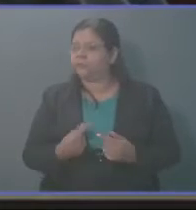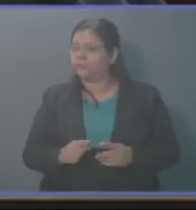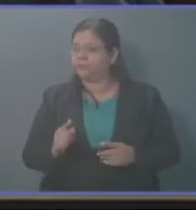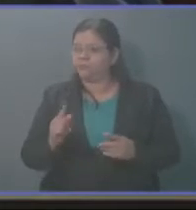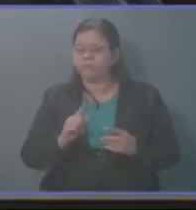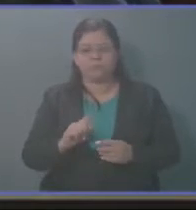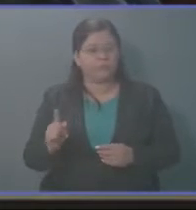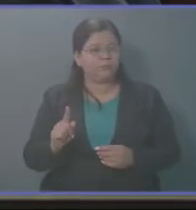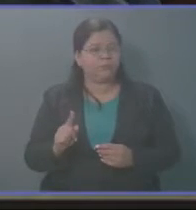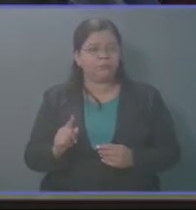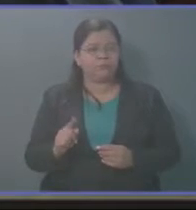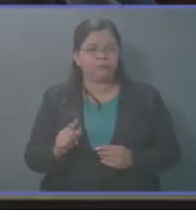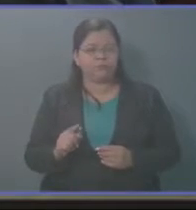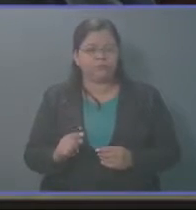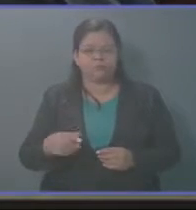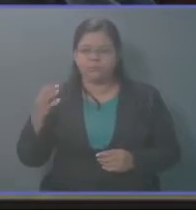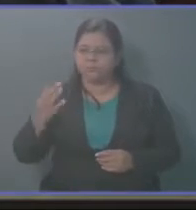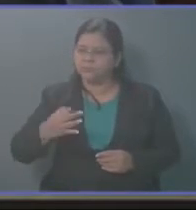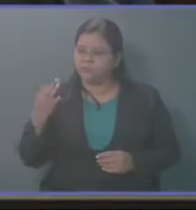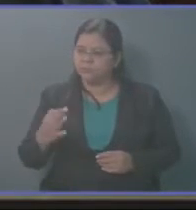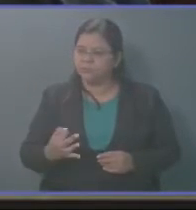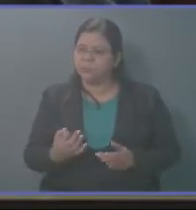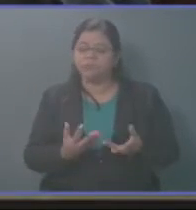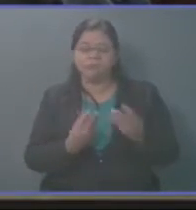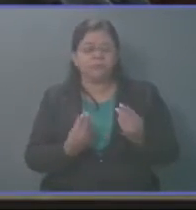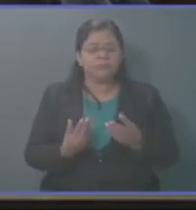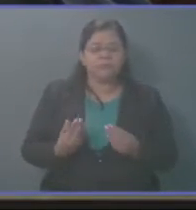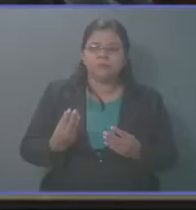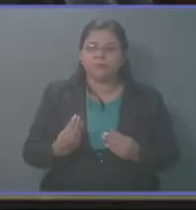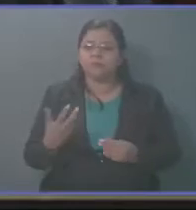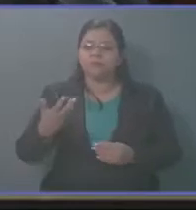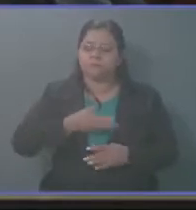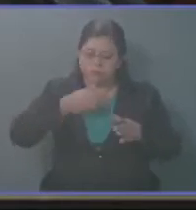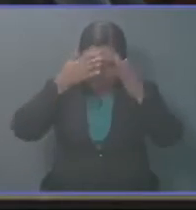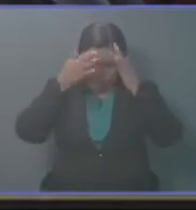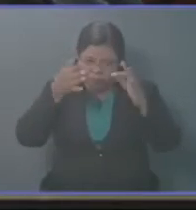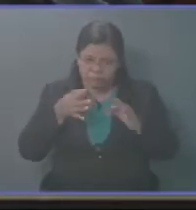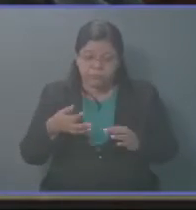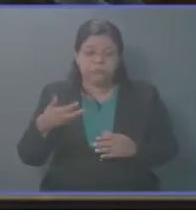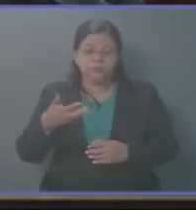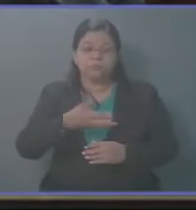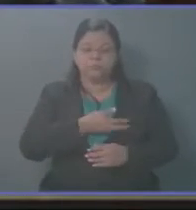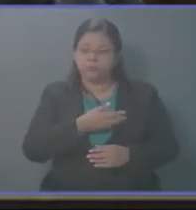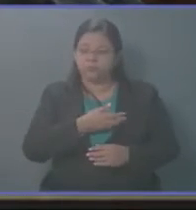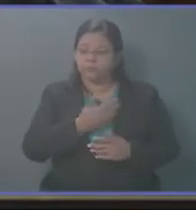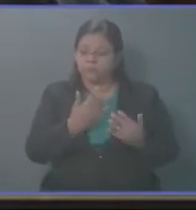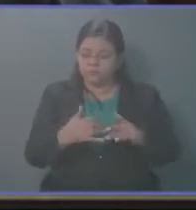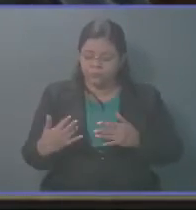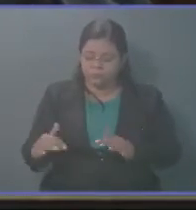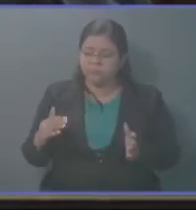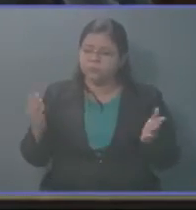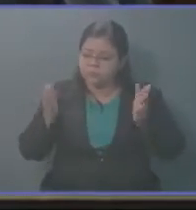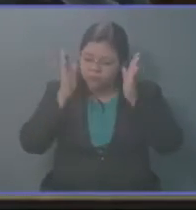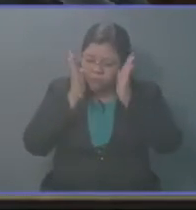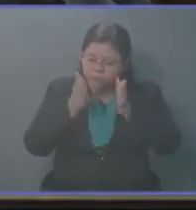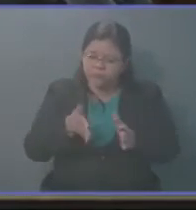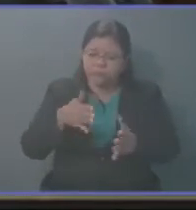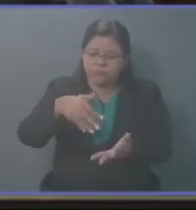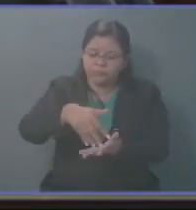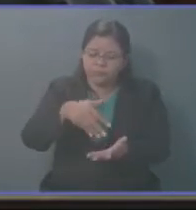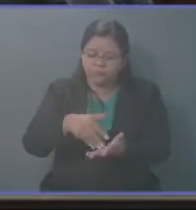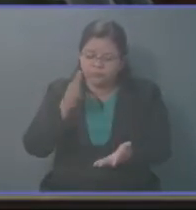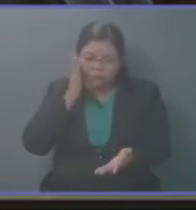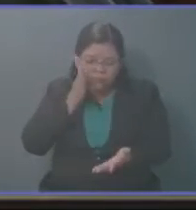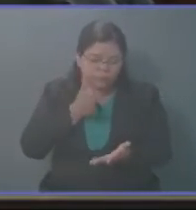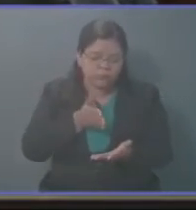tener que temer de las acciones que hagamos, porque si las acciones son para el pueblo, las acciones son